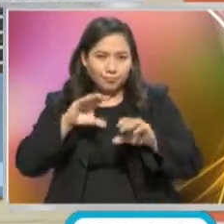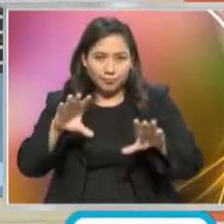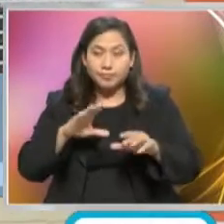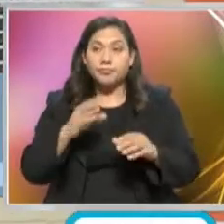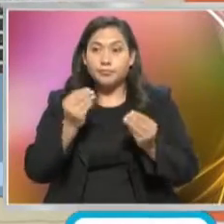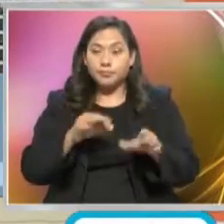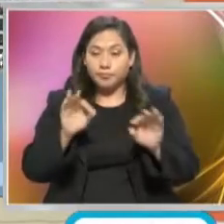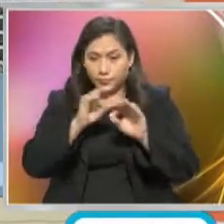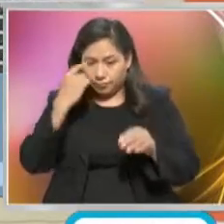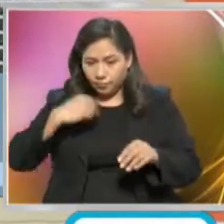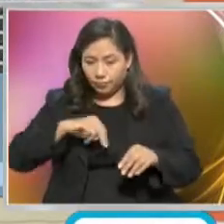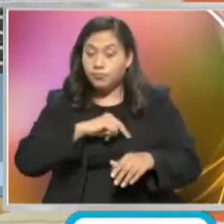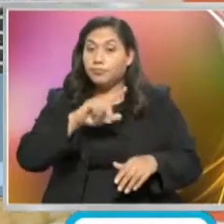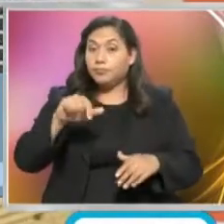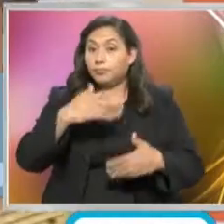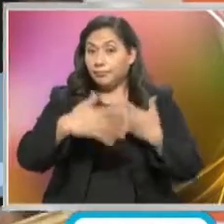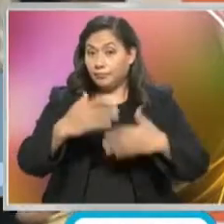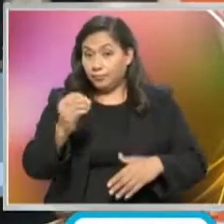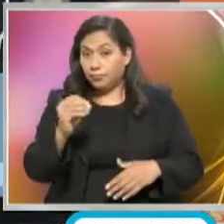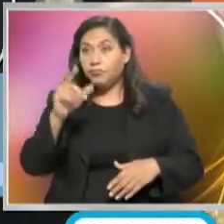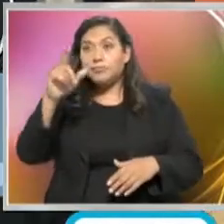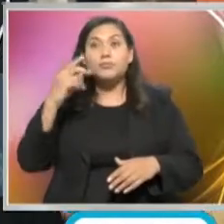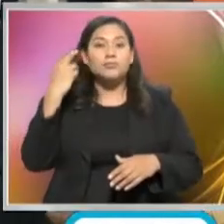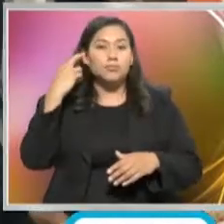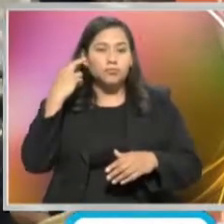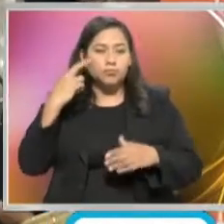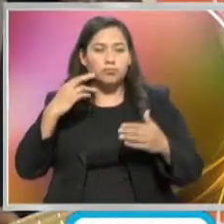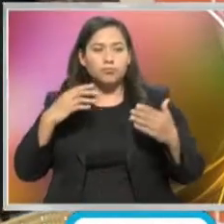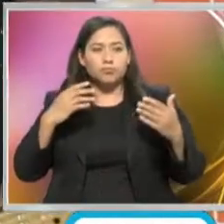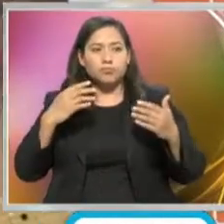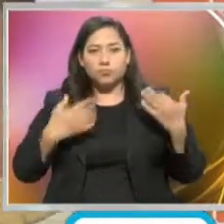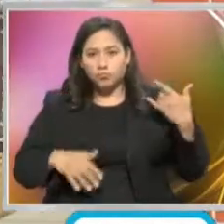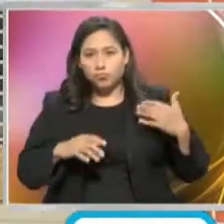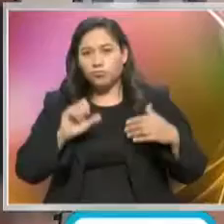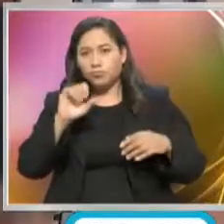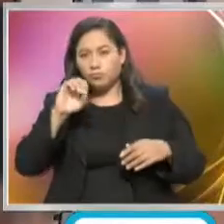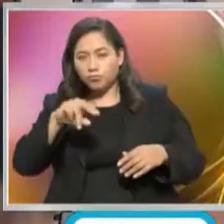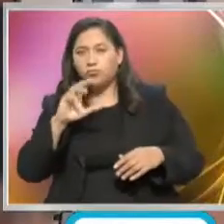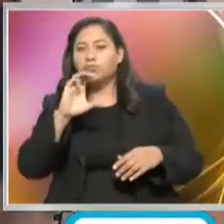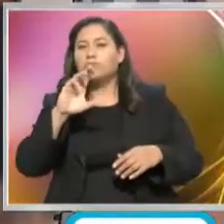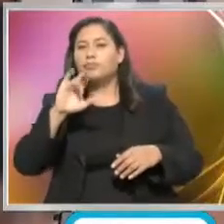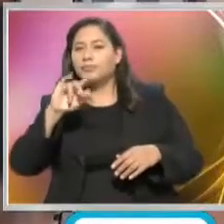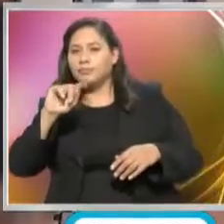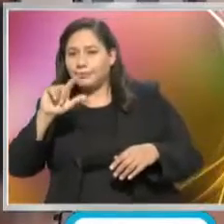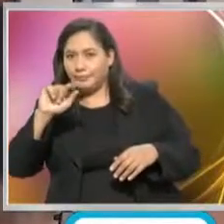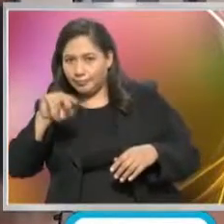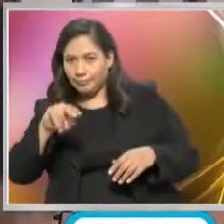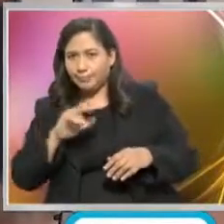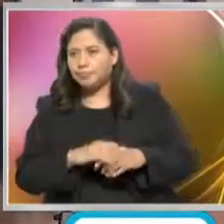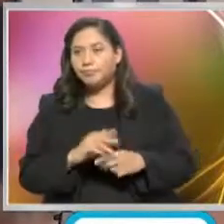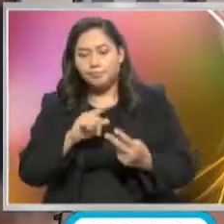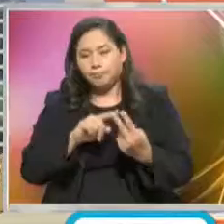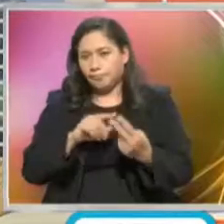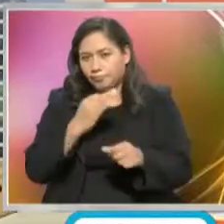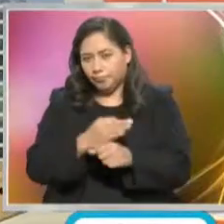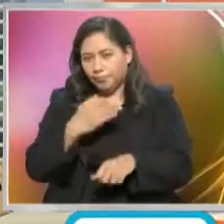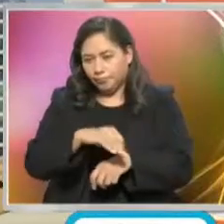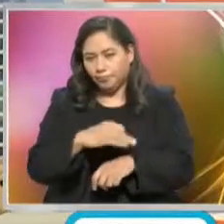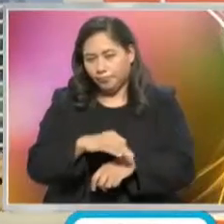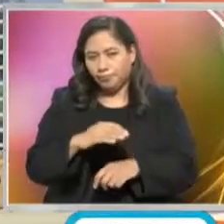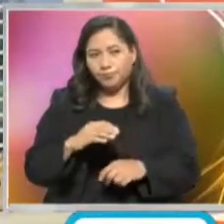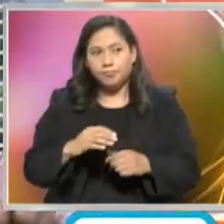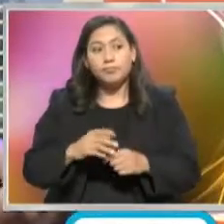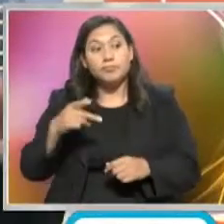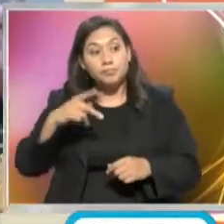Y luego estamos el 15 de octubre en el Rockzone de Cotitlán Izcalli. Muy bien. Pues prácticamente esas son ahorita en Por ahora.